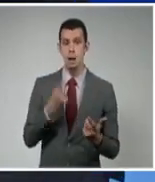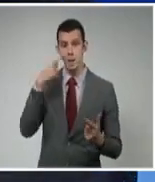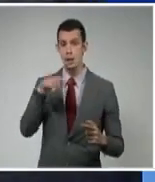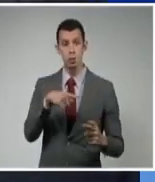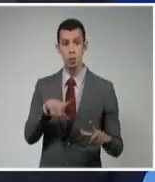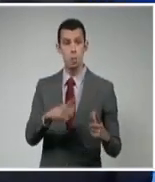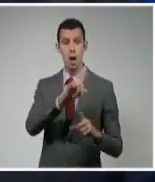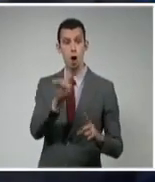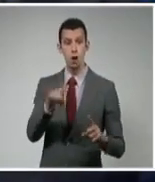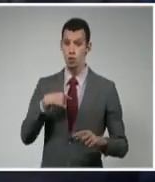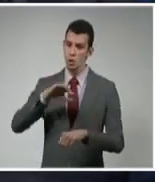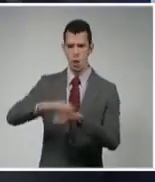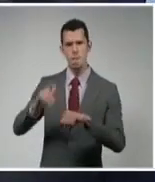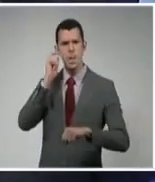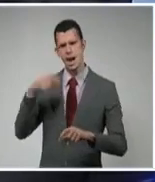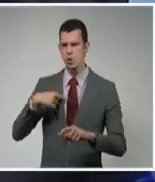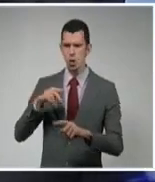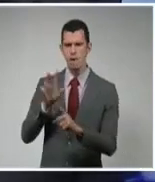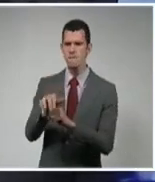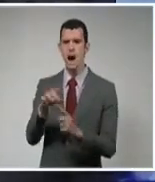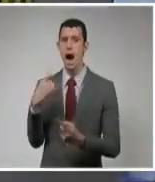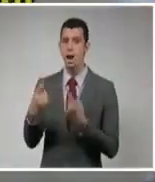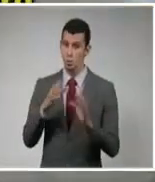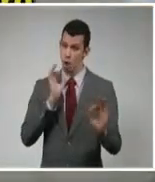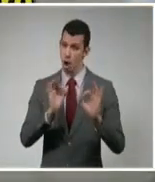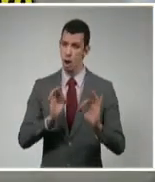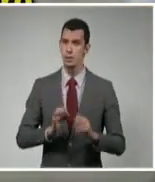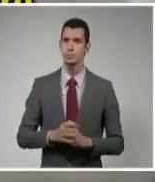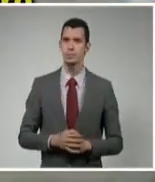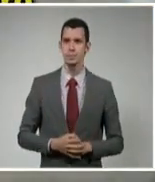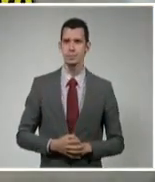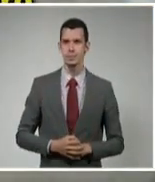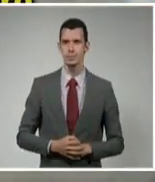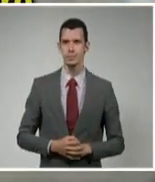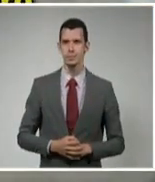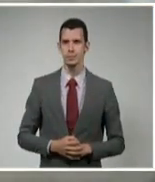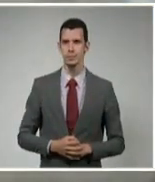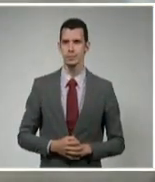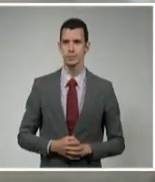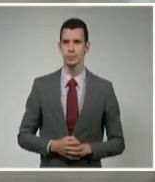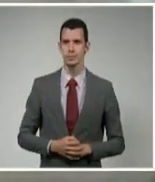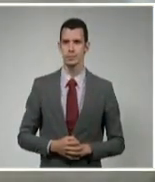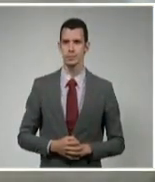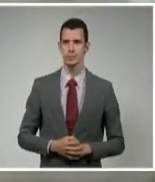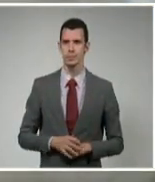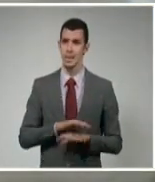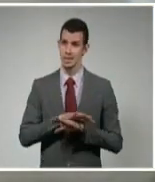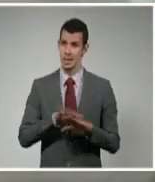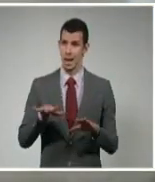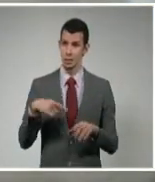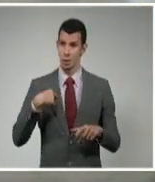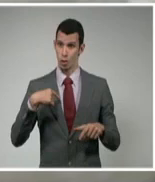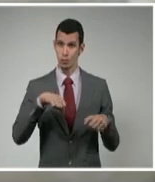dice este joven. Vamos a ver. Habían otros jóvenes más allá donde nosotros fuimos a recibir el dinero. Habían otros jóvenes más,